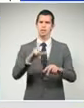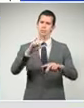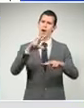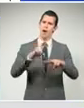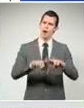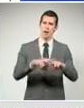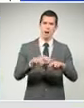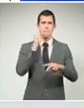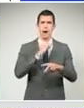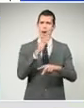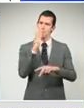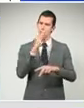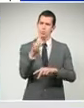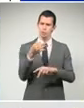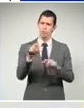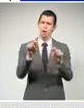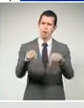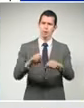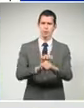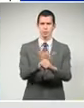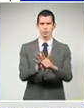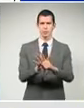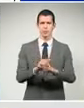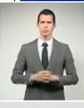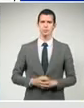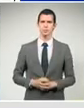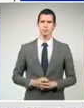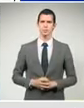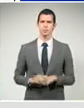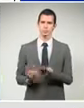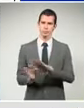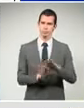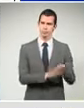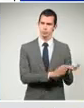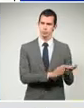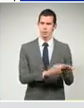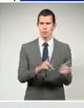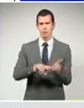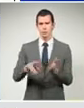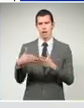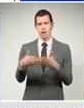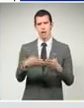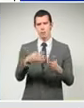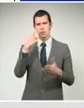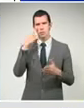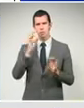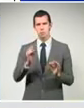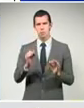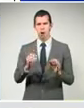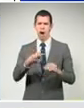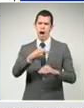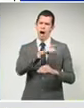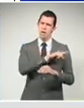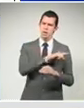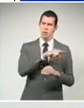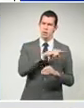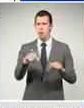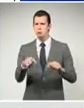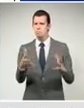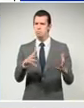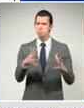incidencia más elevadas. Granma, que más o menos ayer con el número de